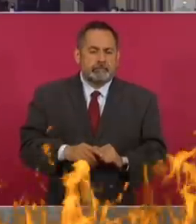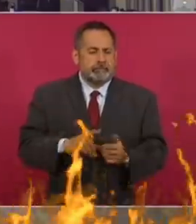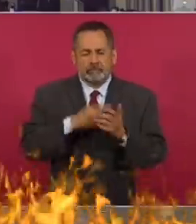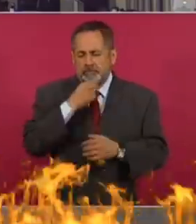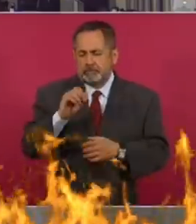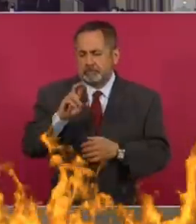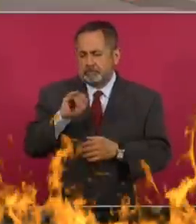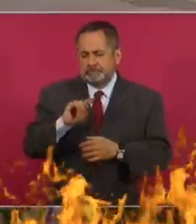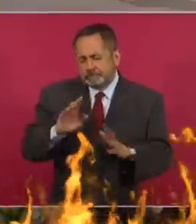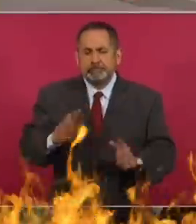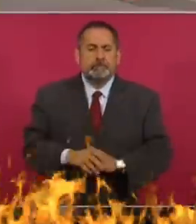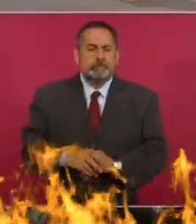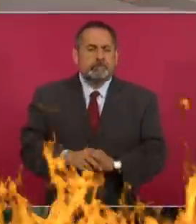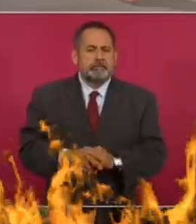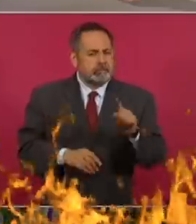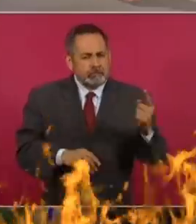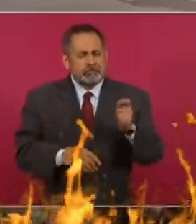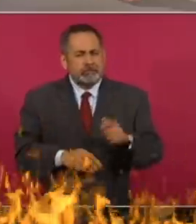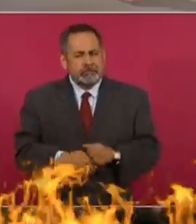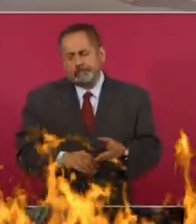Ortiz. Y